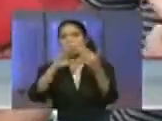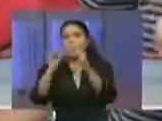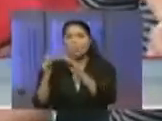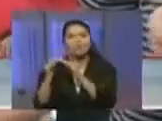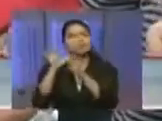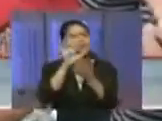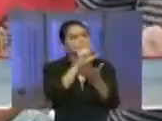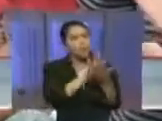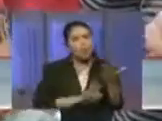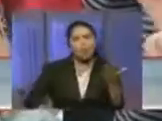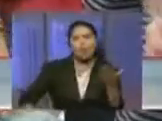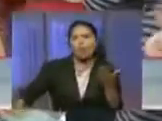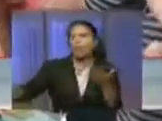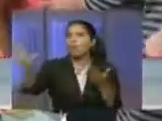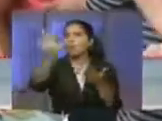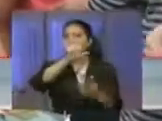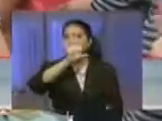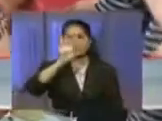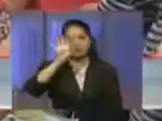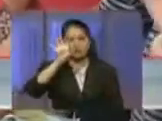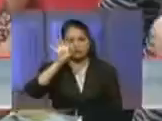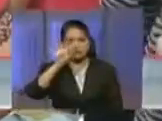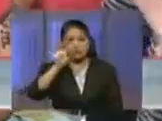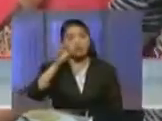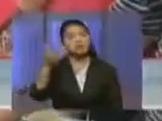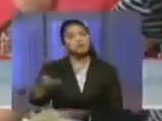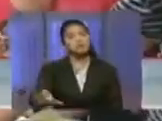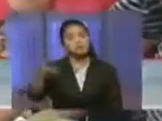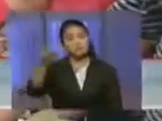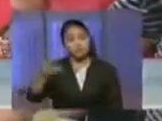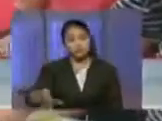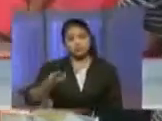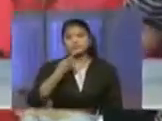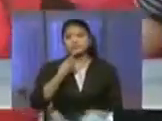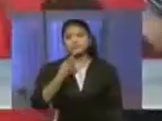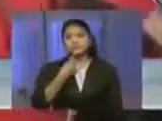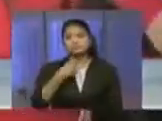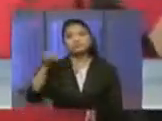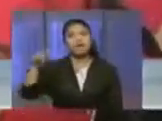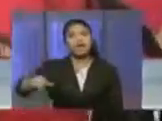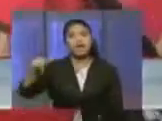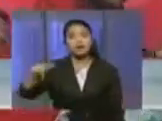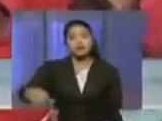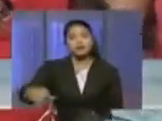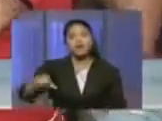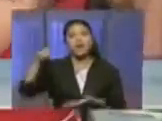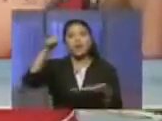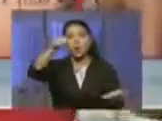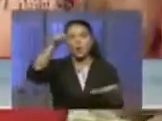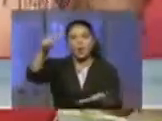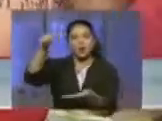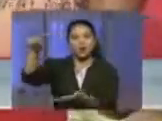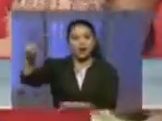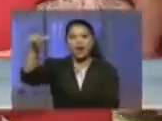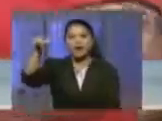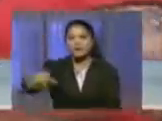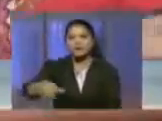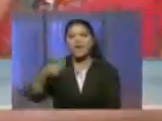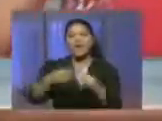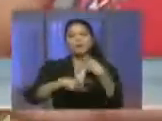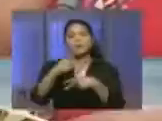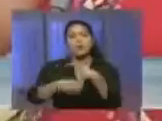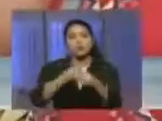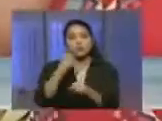del país y eso es muy importante presidente y queremos decir que aquí están los Club aquí tenemos la producción